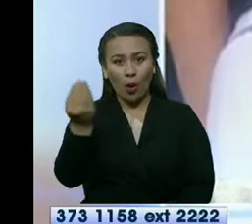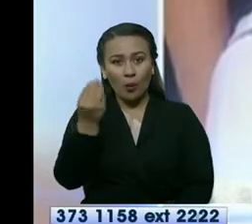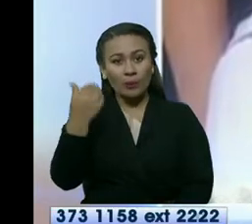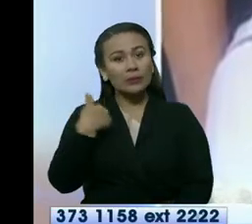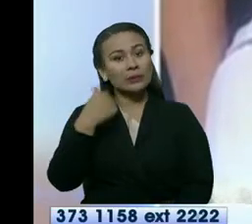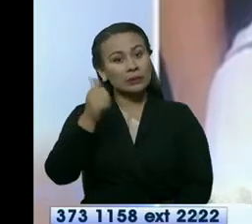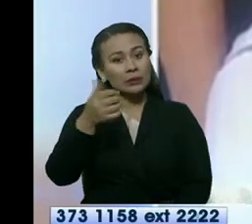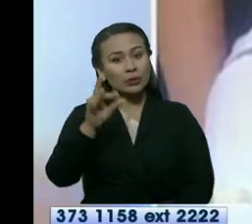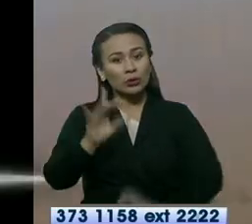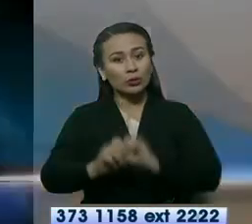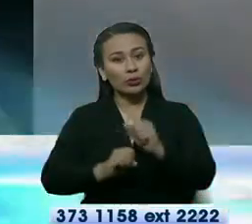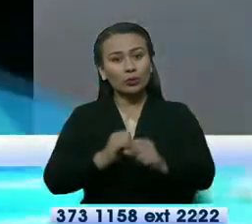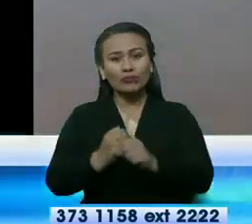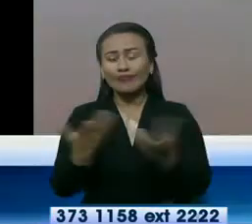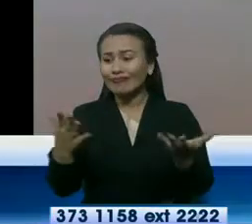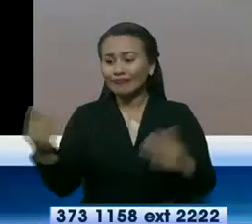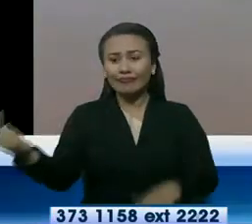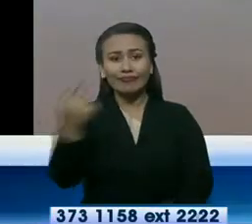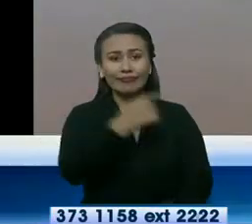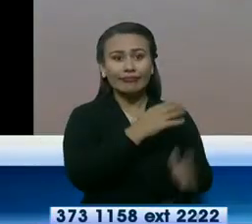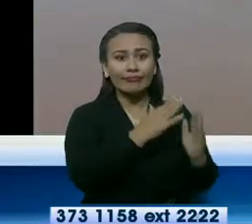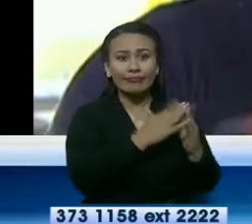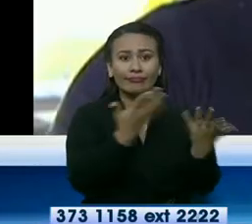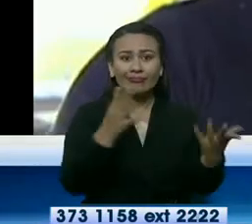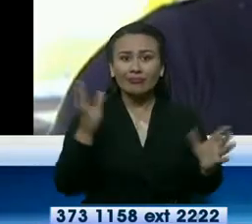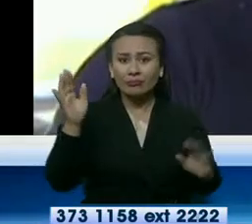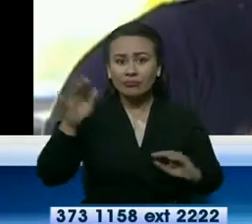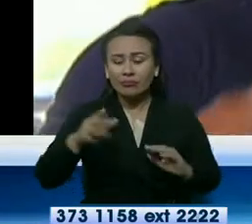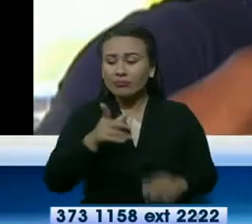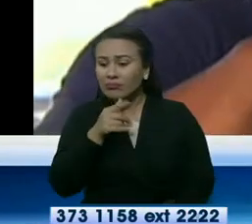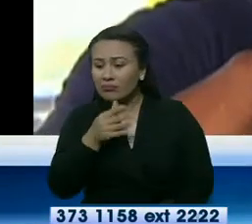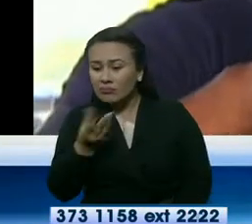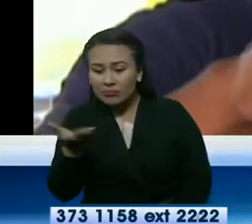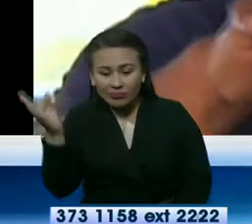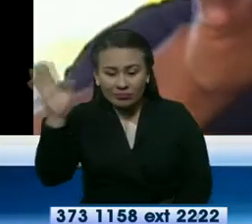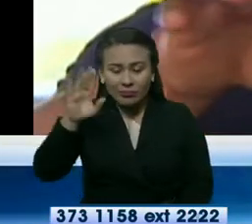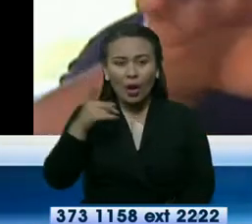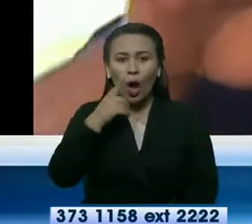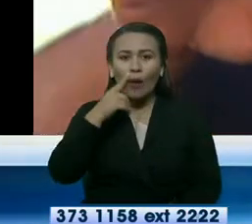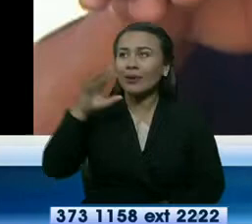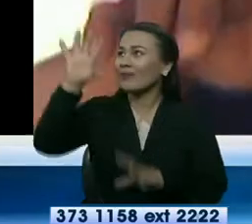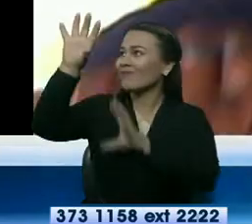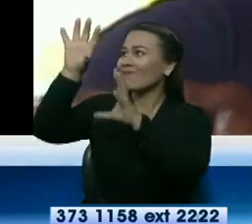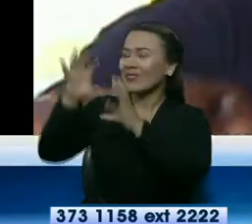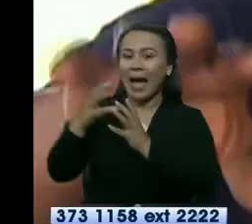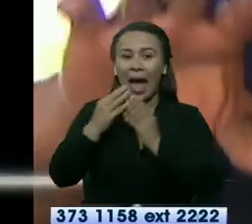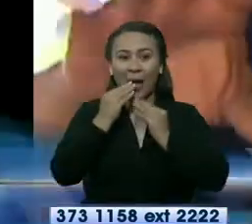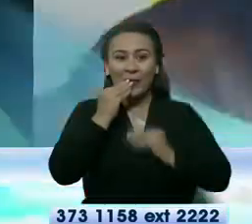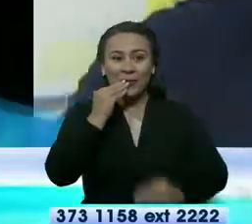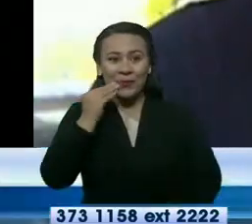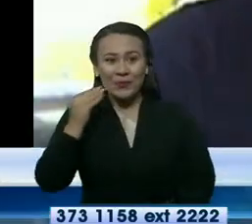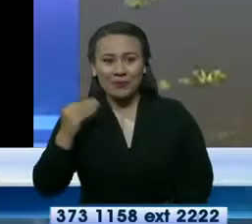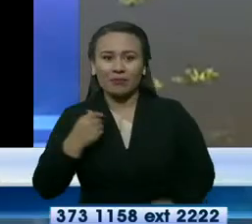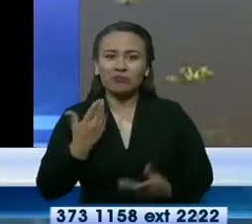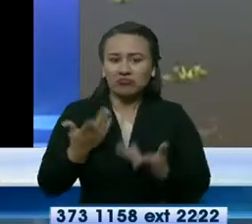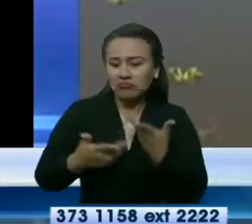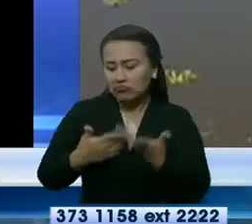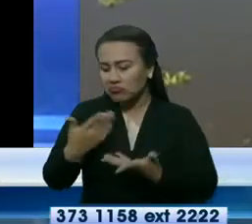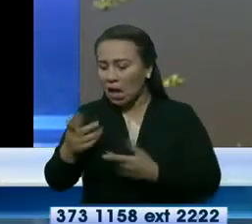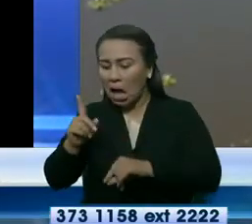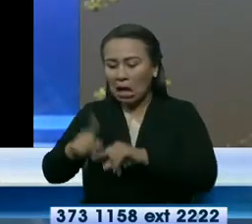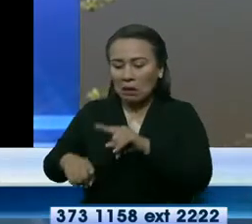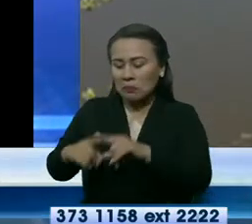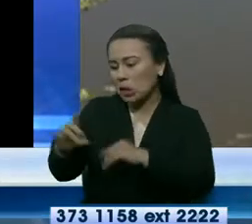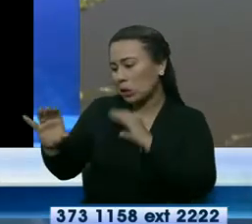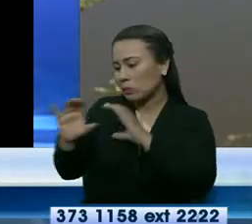18 años de edad, no regresó a la orilla. El joven había comido un mango y la van a tirarse al río y estaban con unos amigos. Los amigos lo han